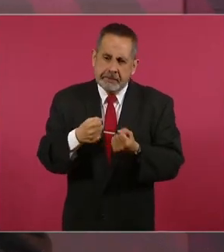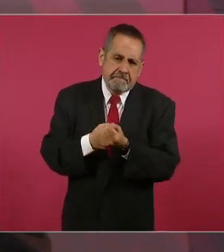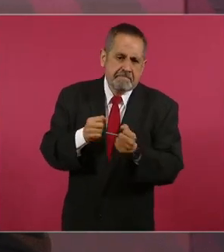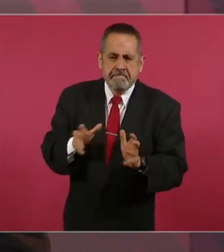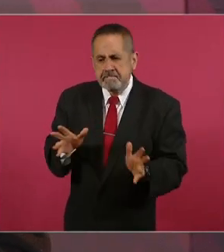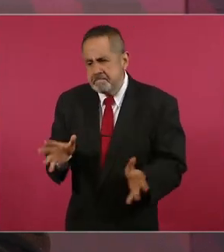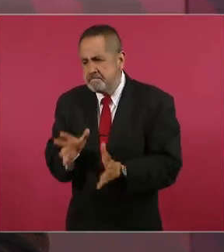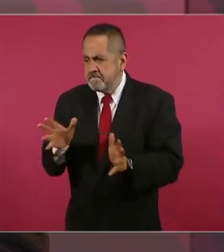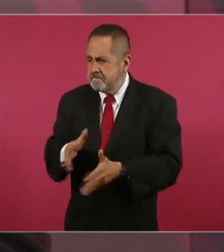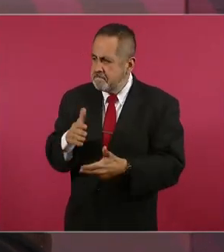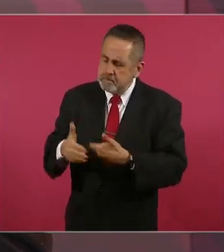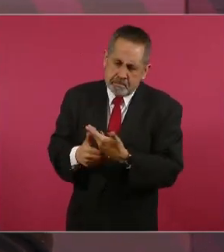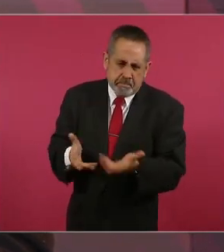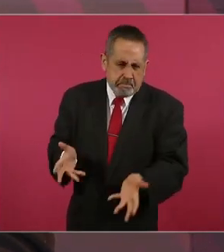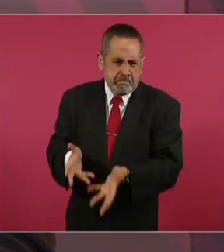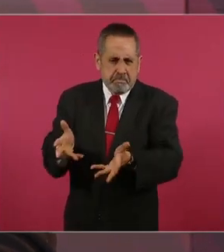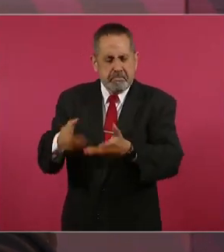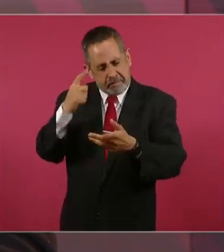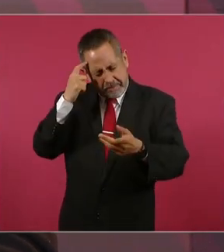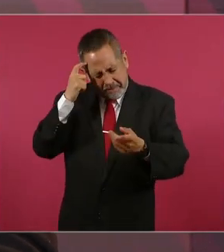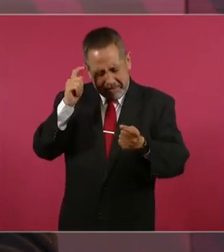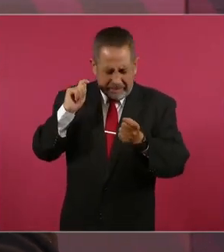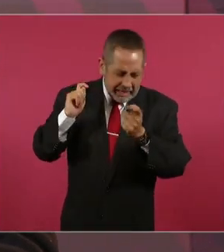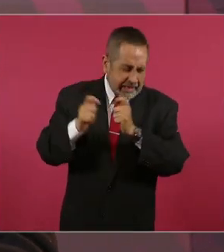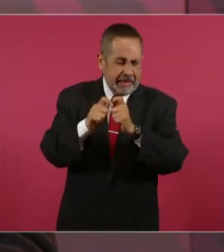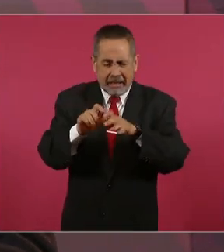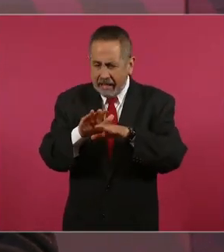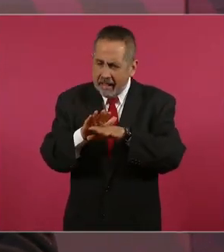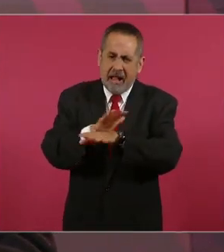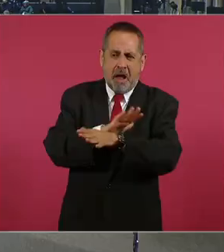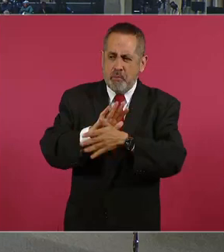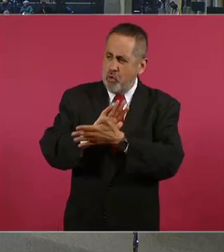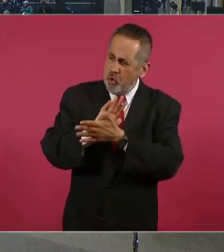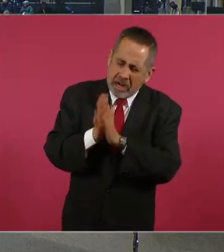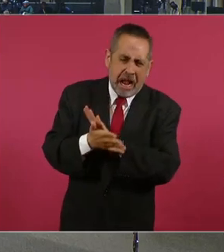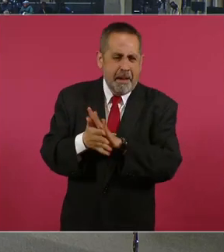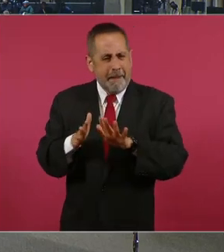impulsando las transformaciones, los cambios,